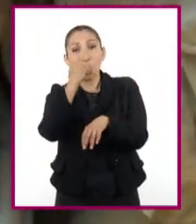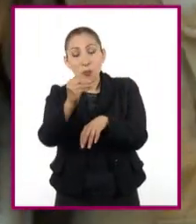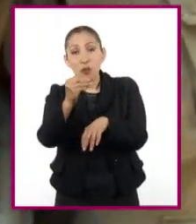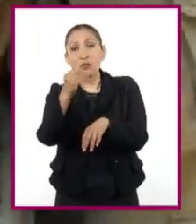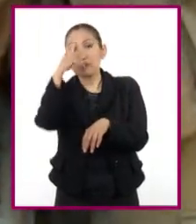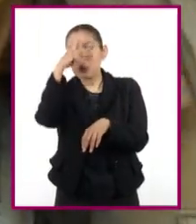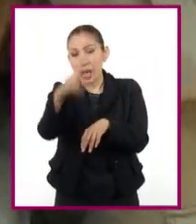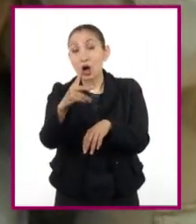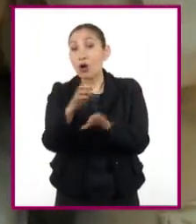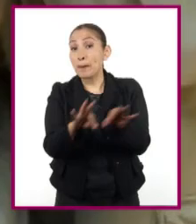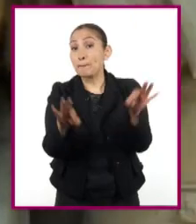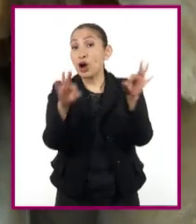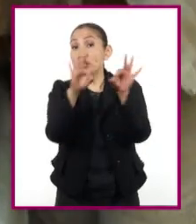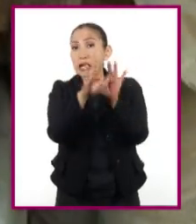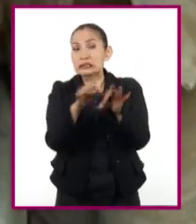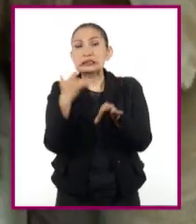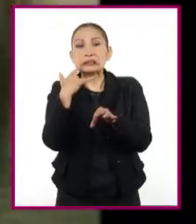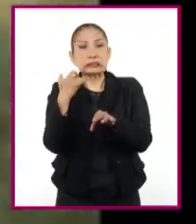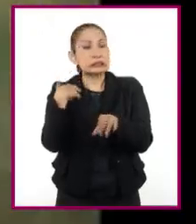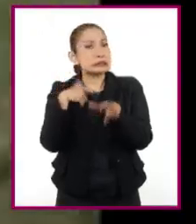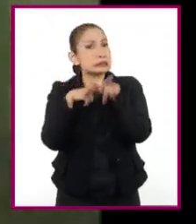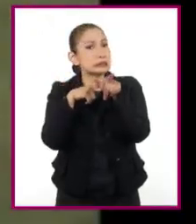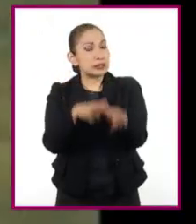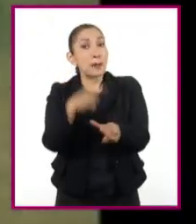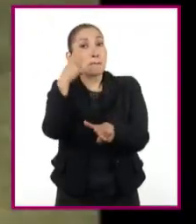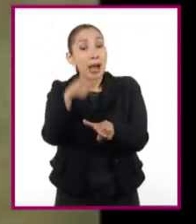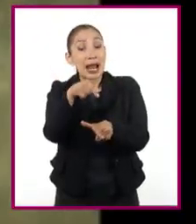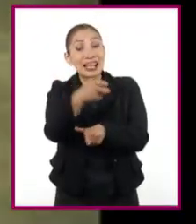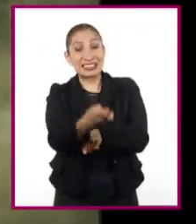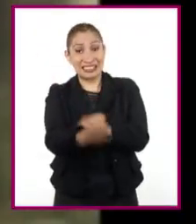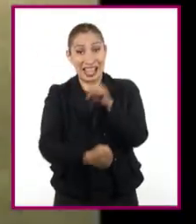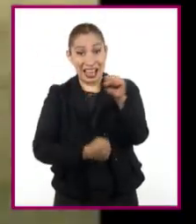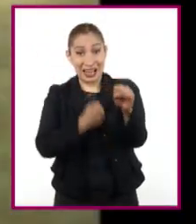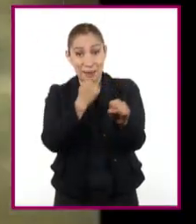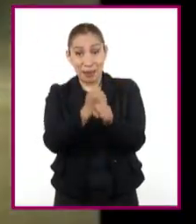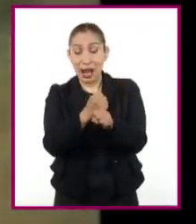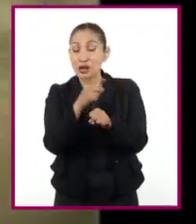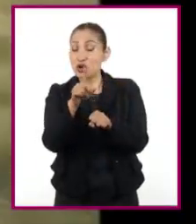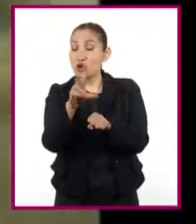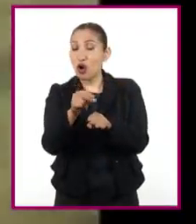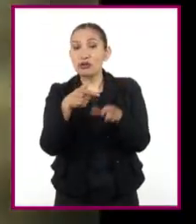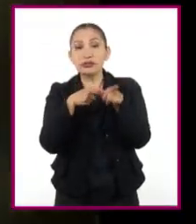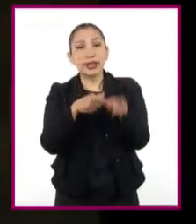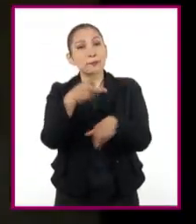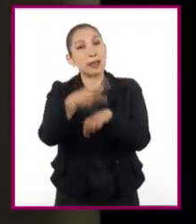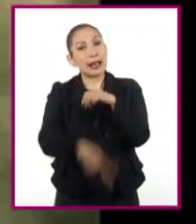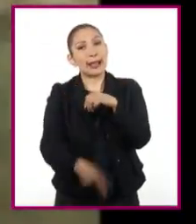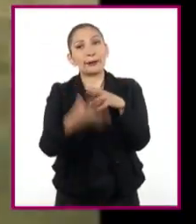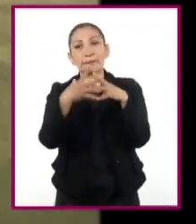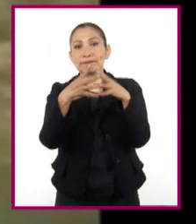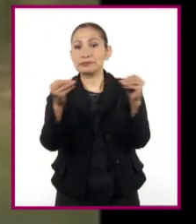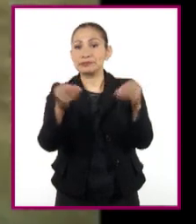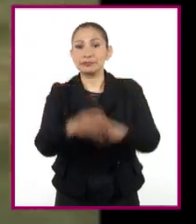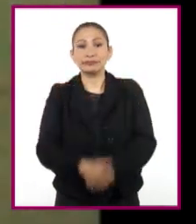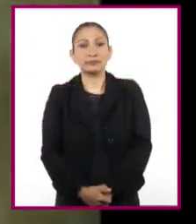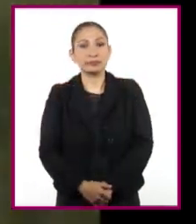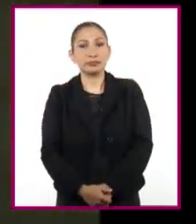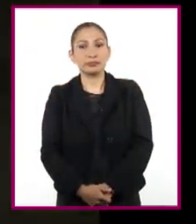mexicano, es importante unir esfuerzos para que esta especie no continúe en peligro de